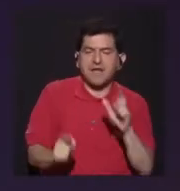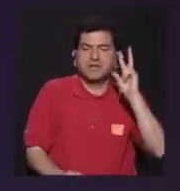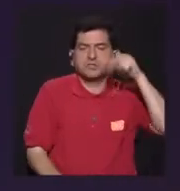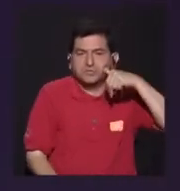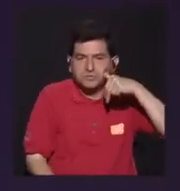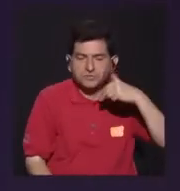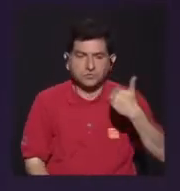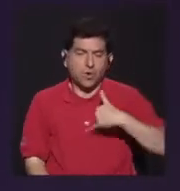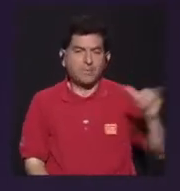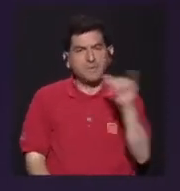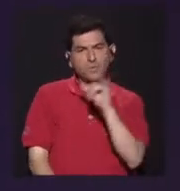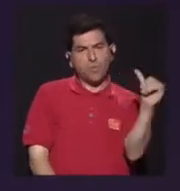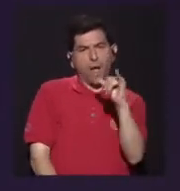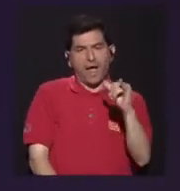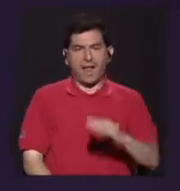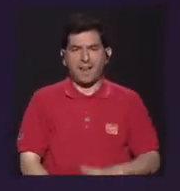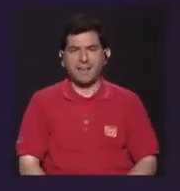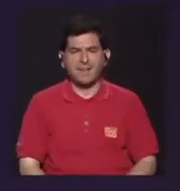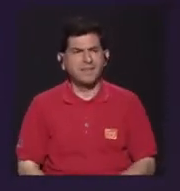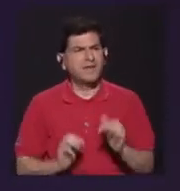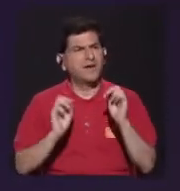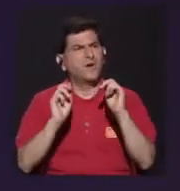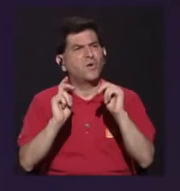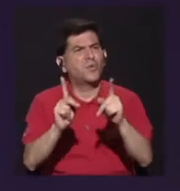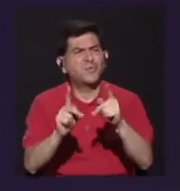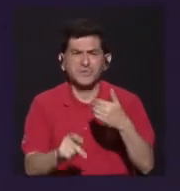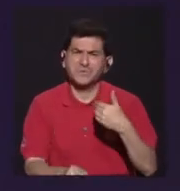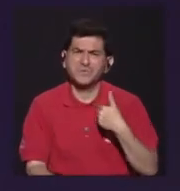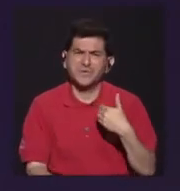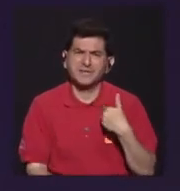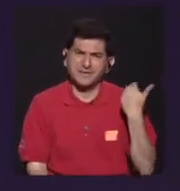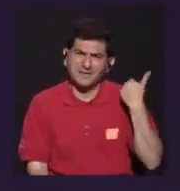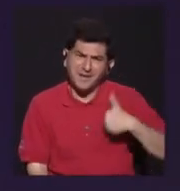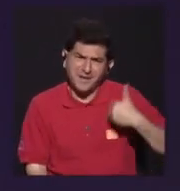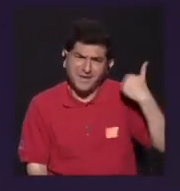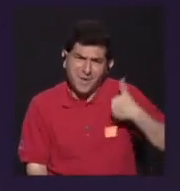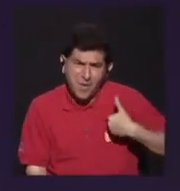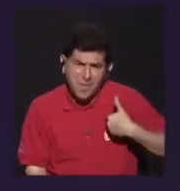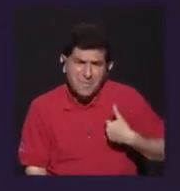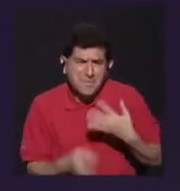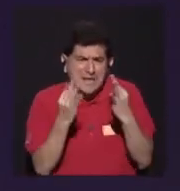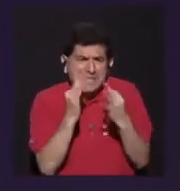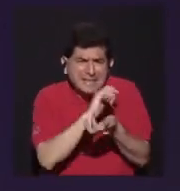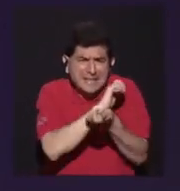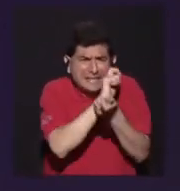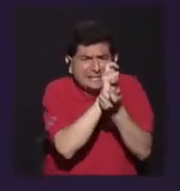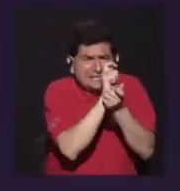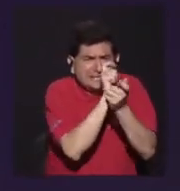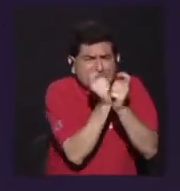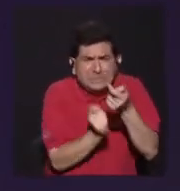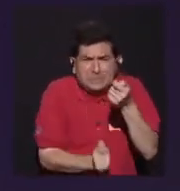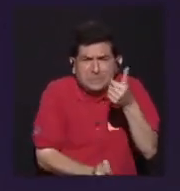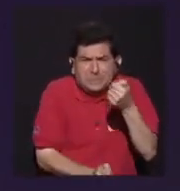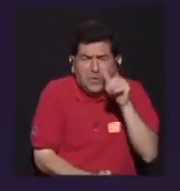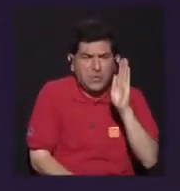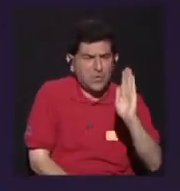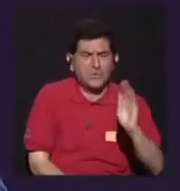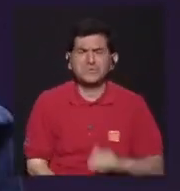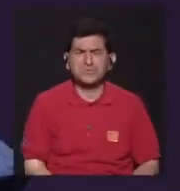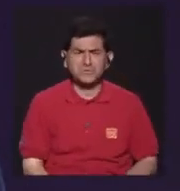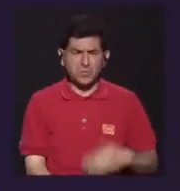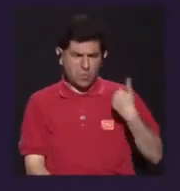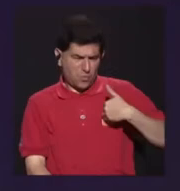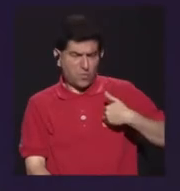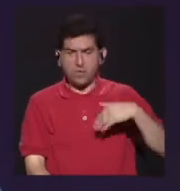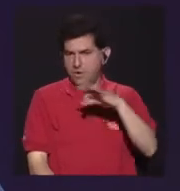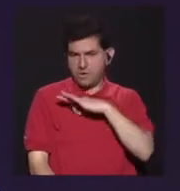¿verdad? Y los hombres también. Entonces, ¿qué posibilidades podría tener un hombre para por lo menos modificar su masculinidad, que tal vez